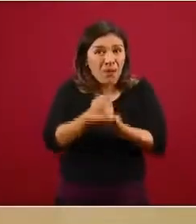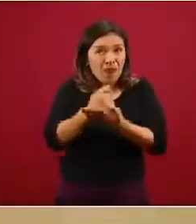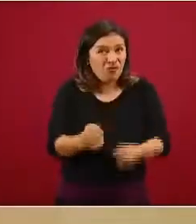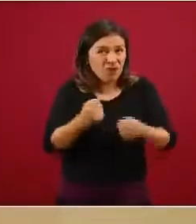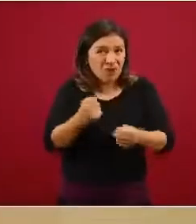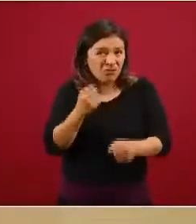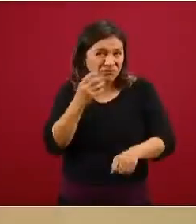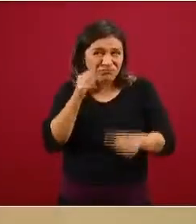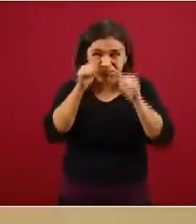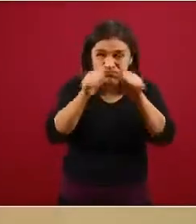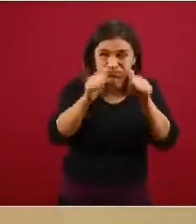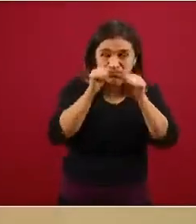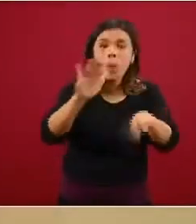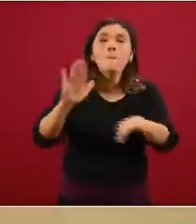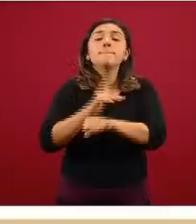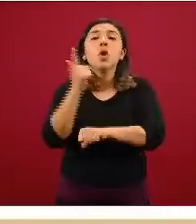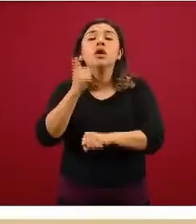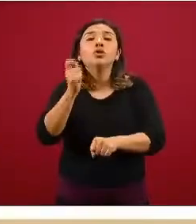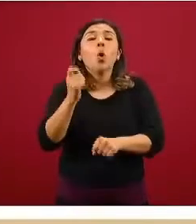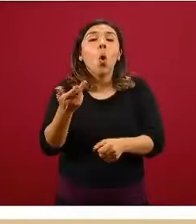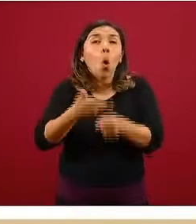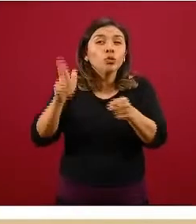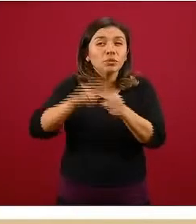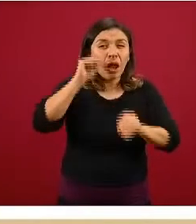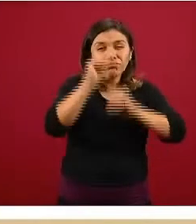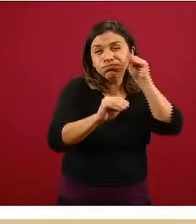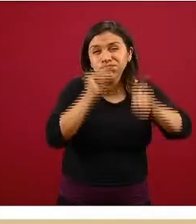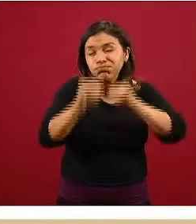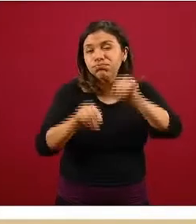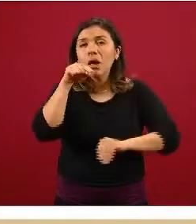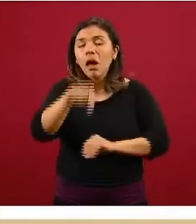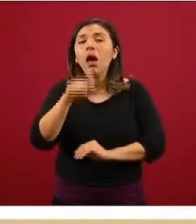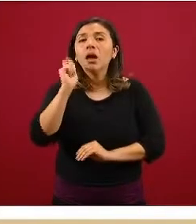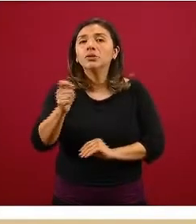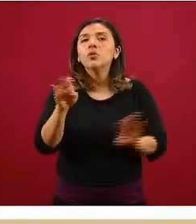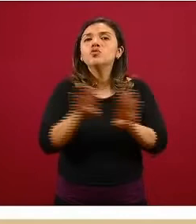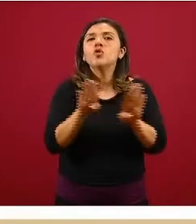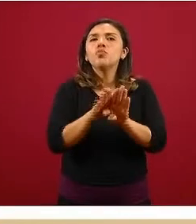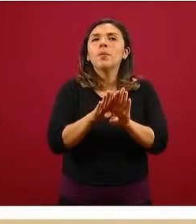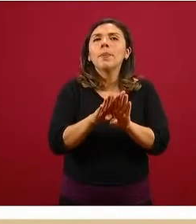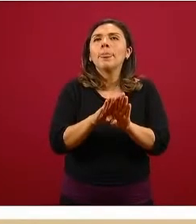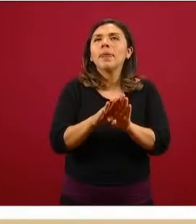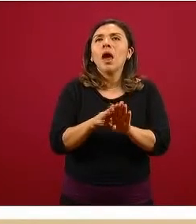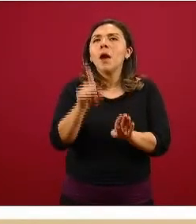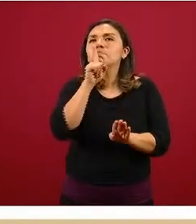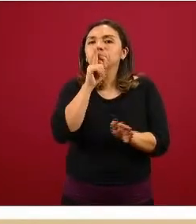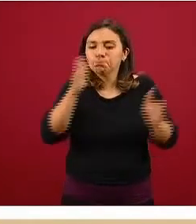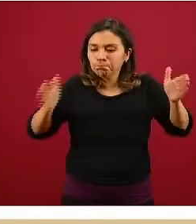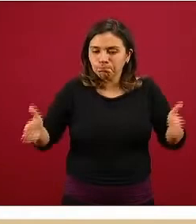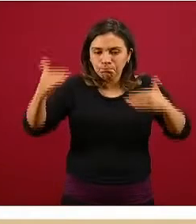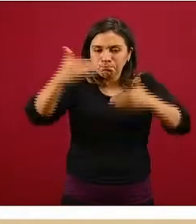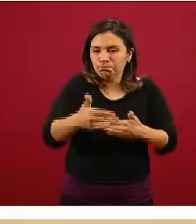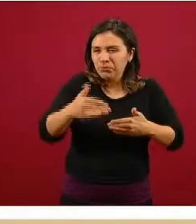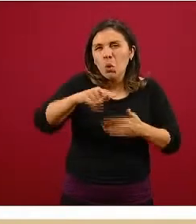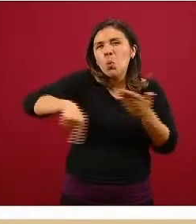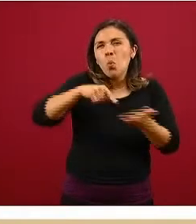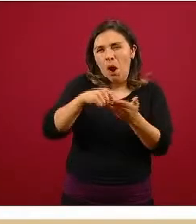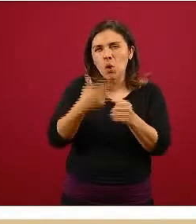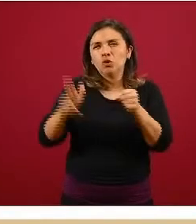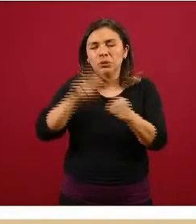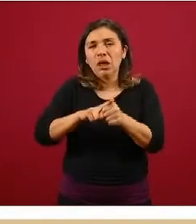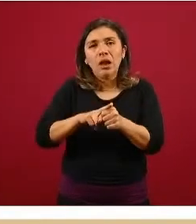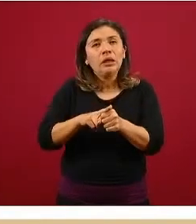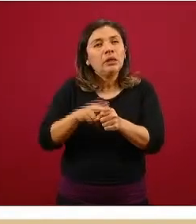dado que la reconversión hospitalaria lo que hace es sacar de las pequeñas 4 paredes de la unidad de terapia intensiva